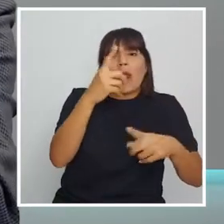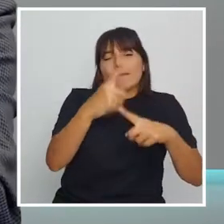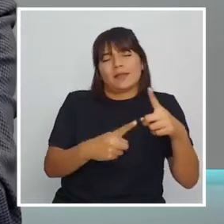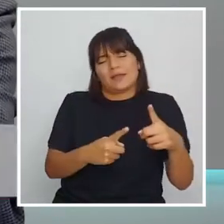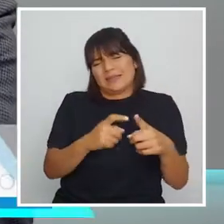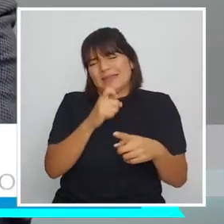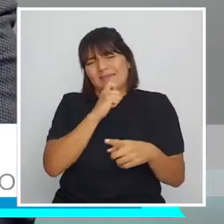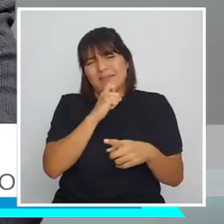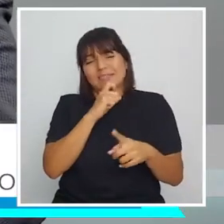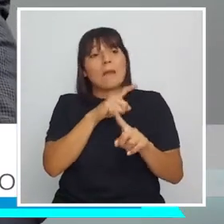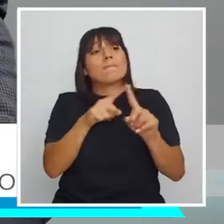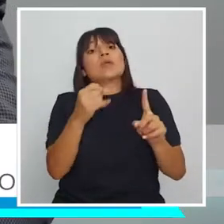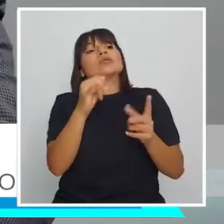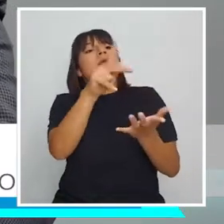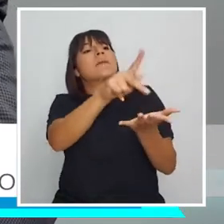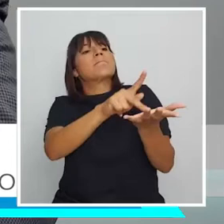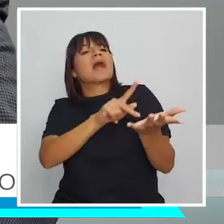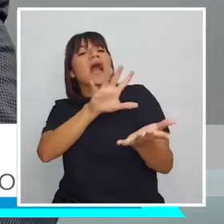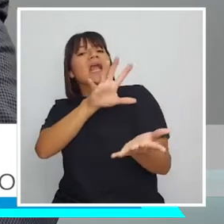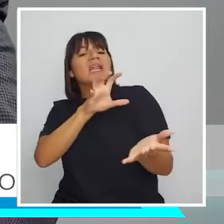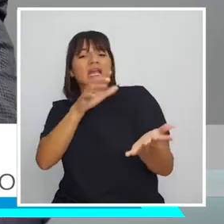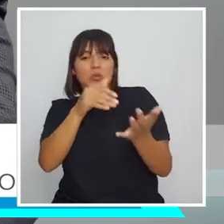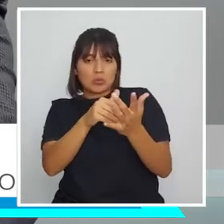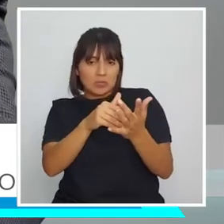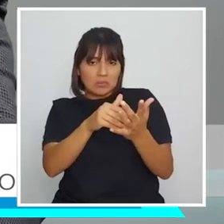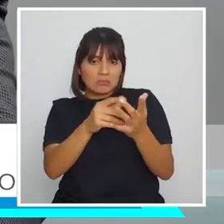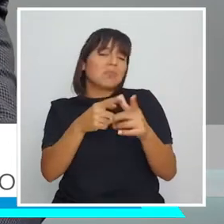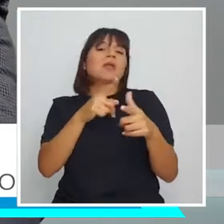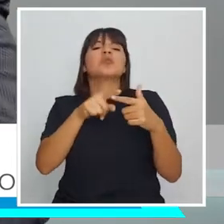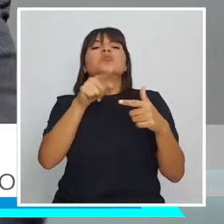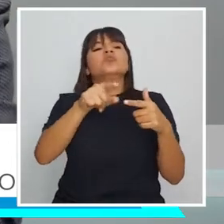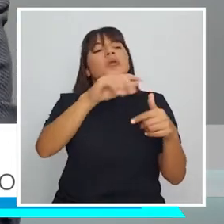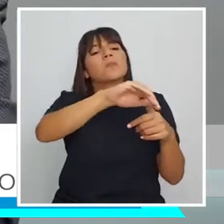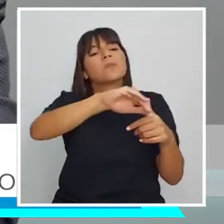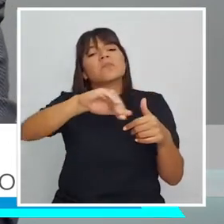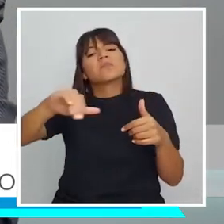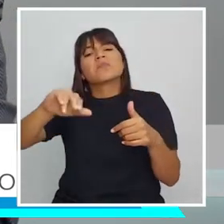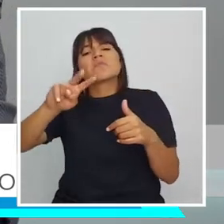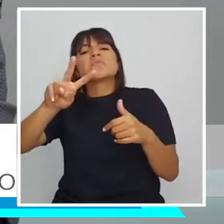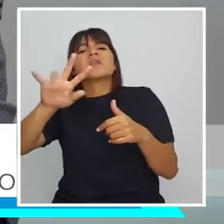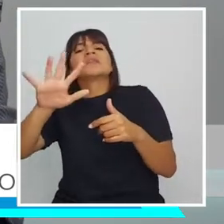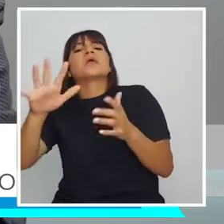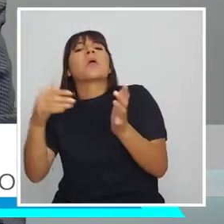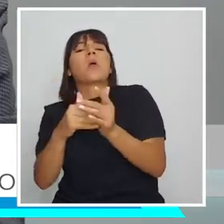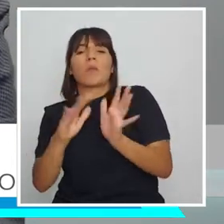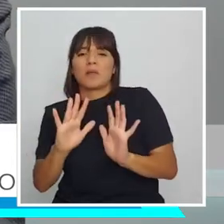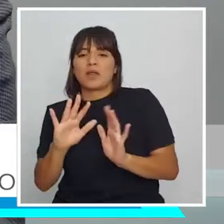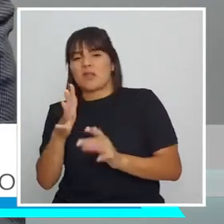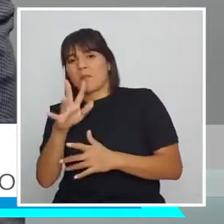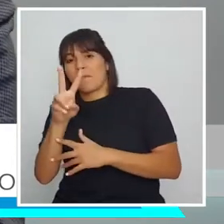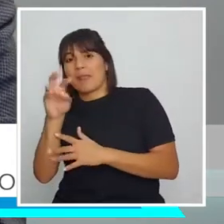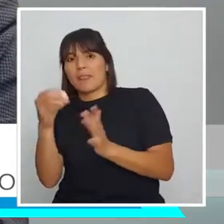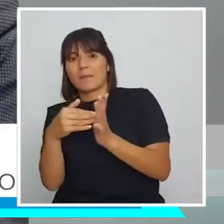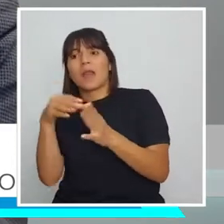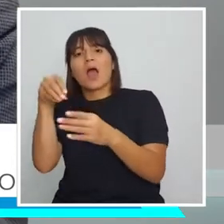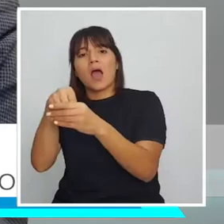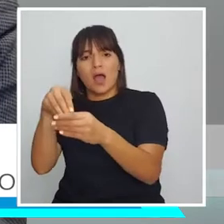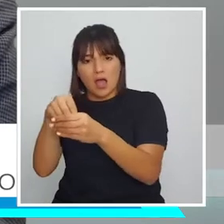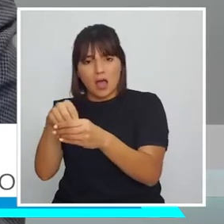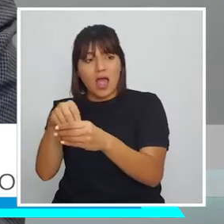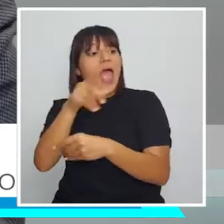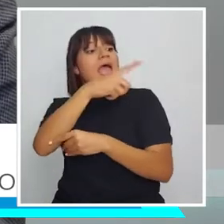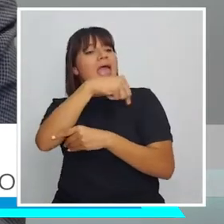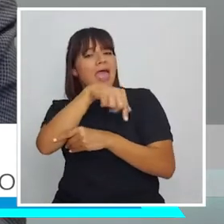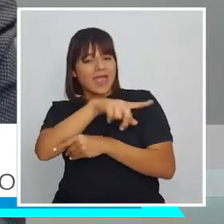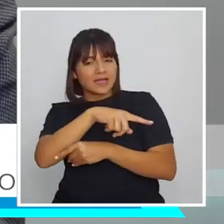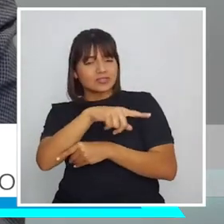recibo 500,000 pesos, guardo por lo menos 25,000 pesos. De lo que queda, ahora sí, comienzo a revisar la